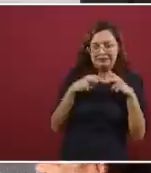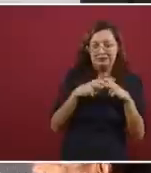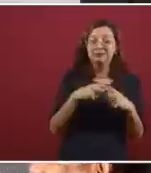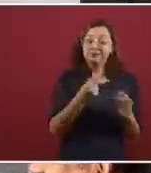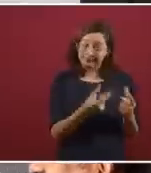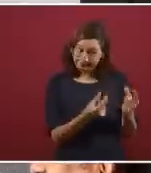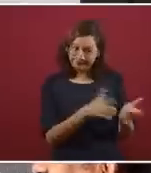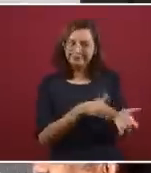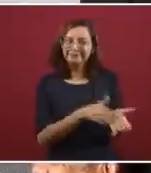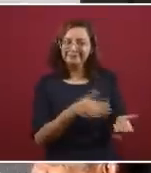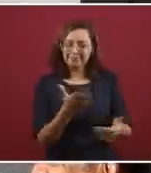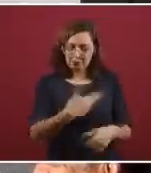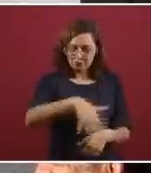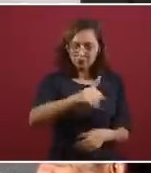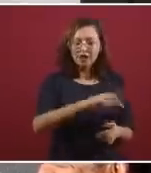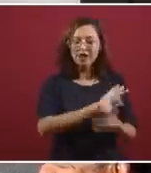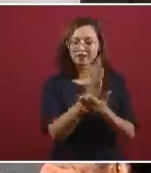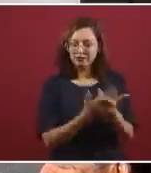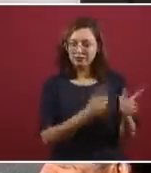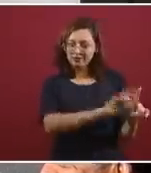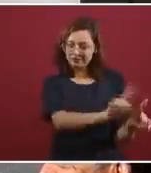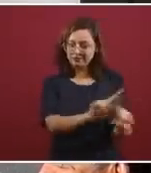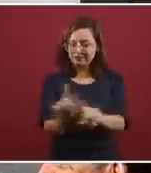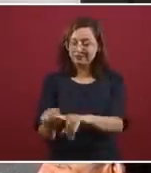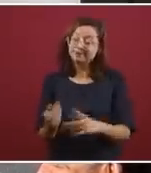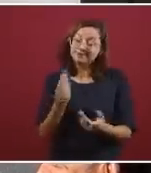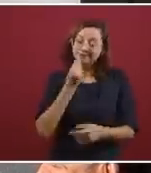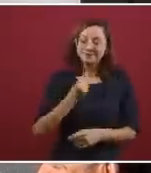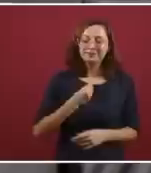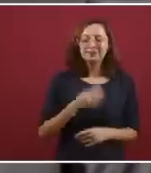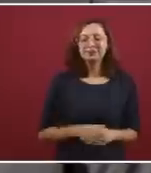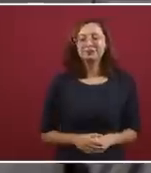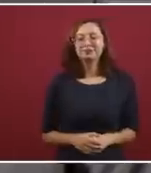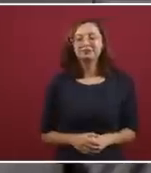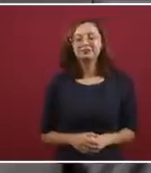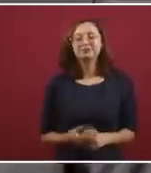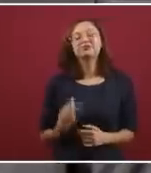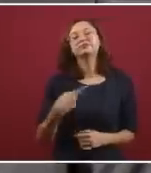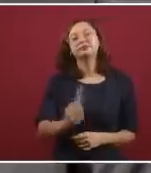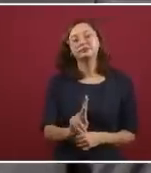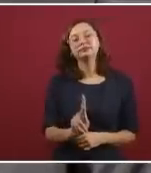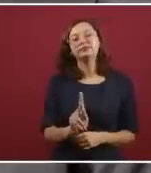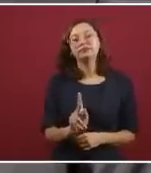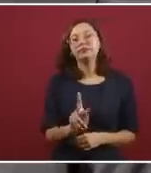este pero en general